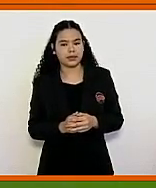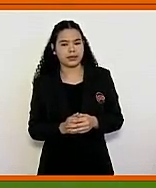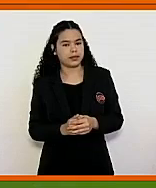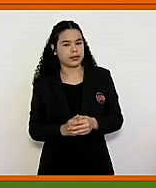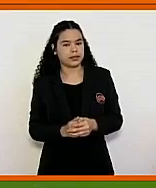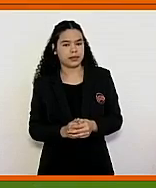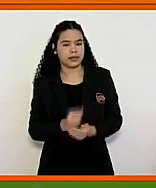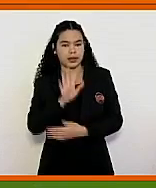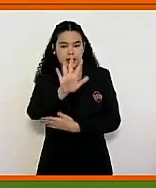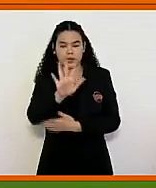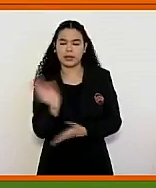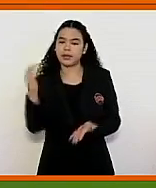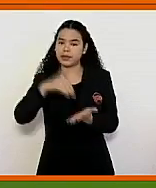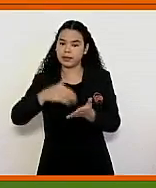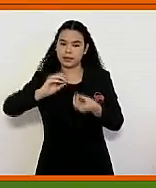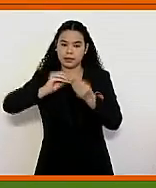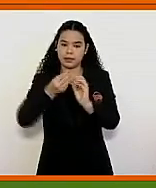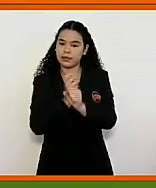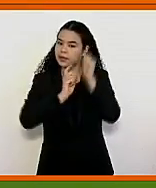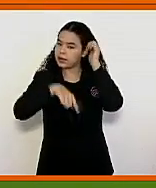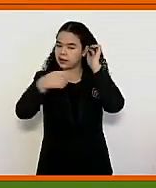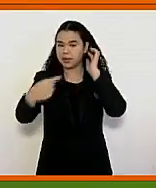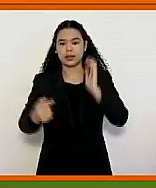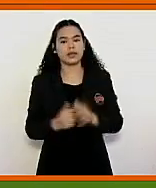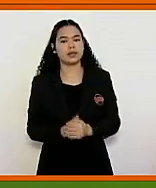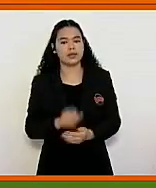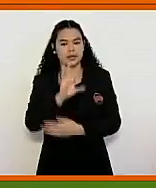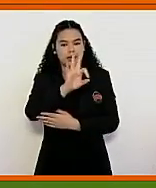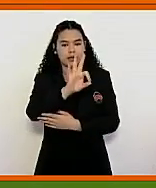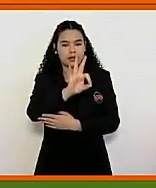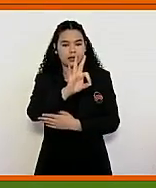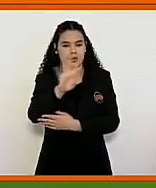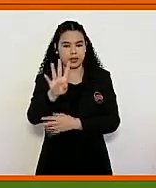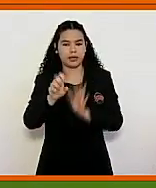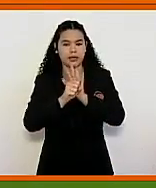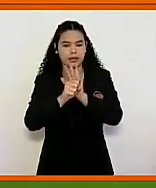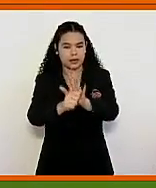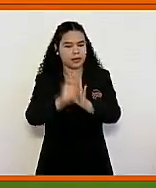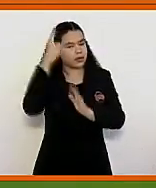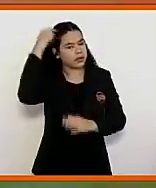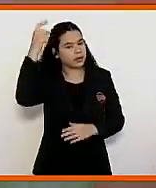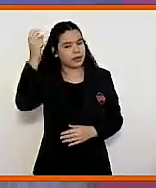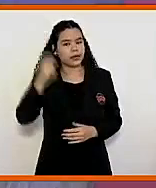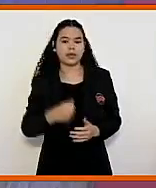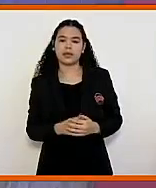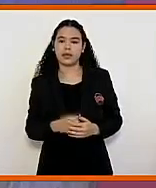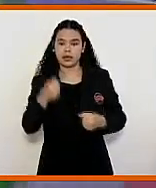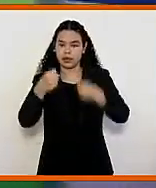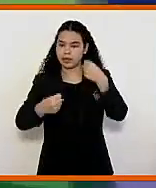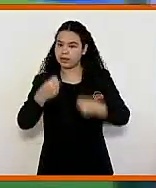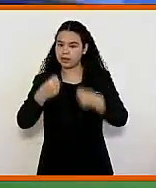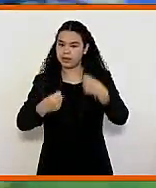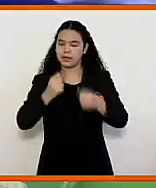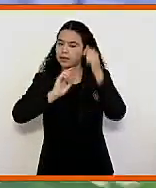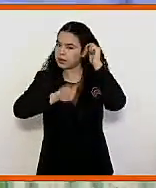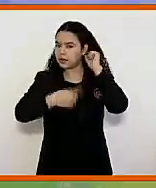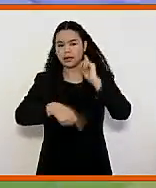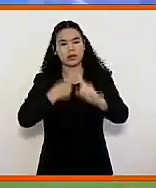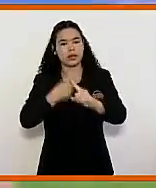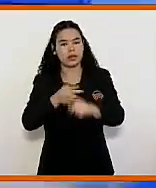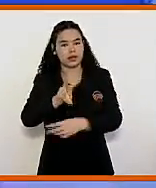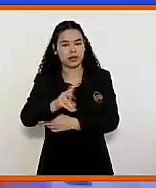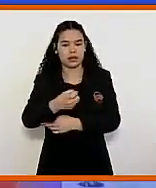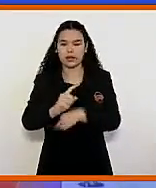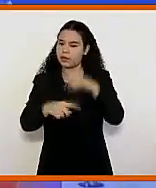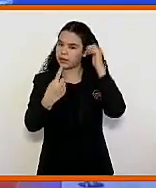porque este es el 5. El número favorecido para diario es el 94 con su símbolo de sueños, carro. Para MultiX 2X y